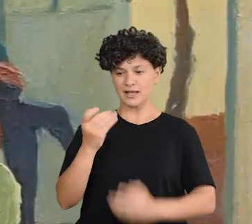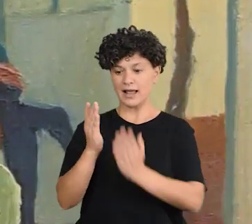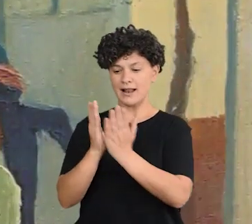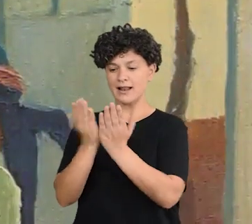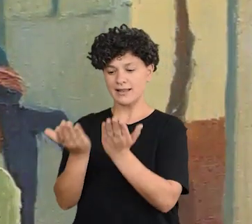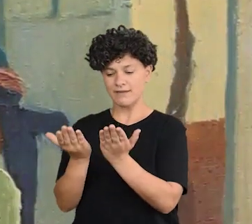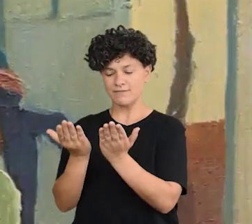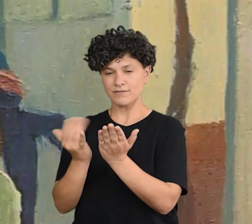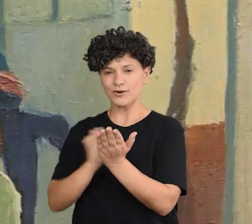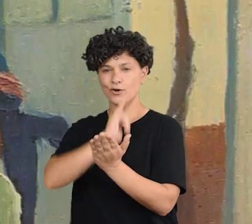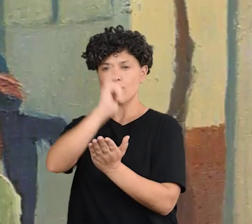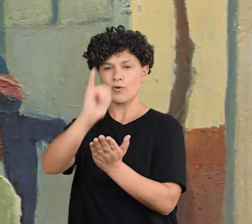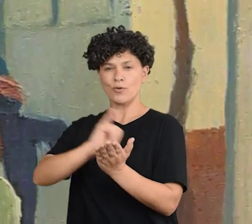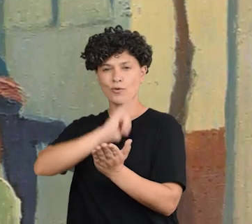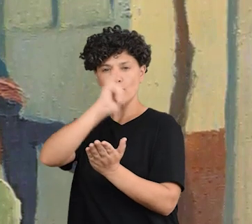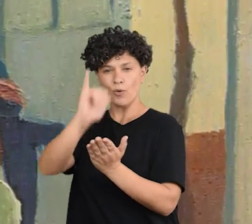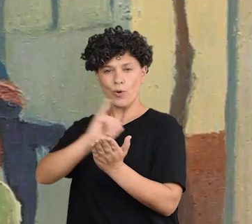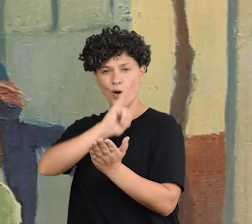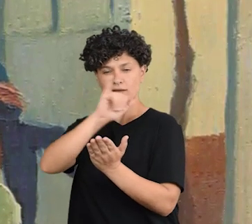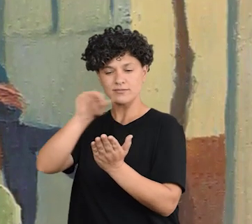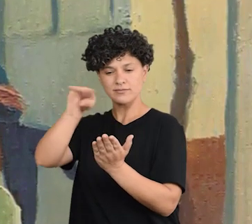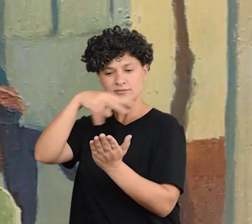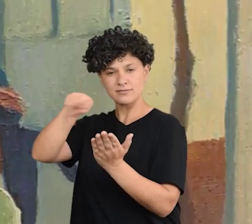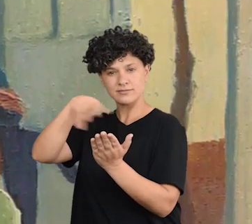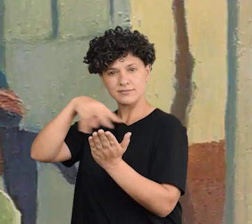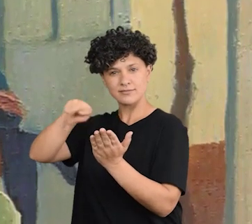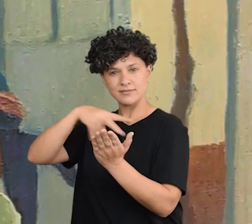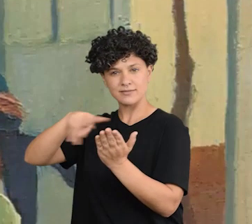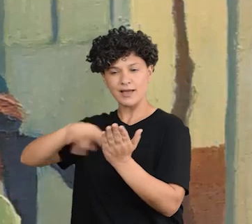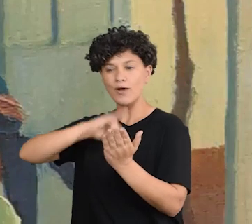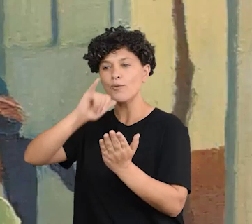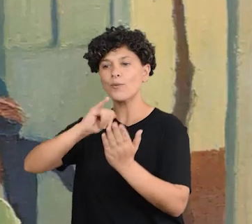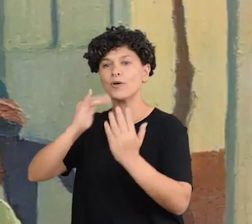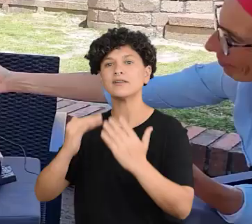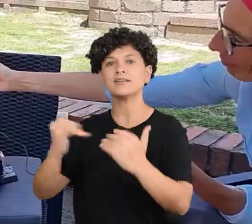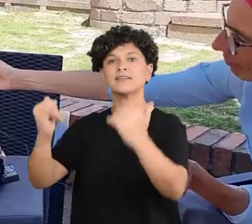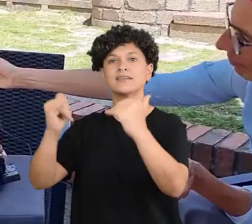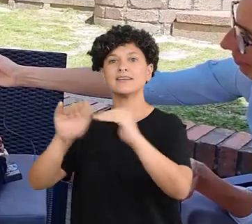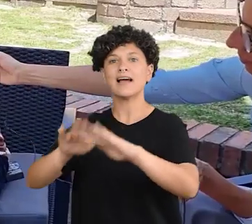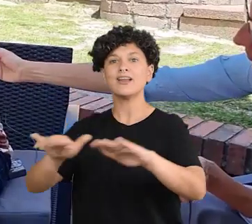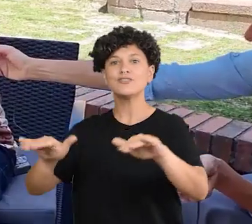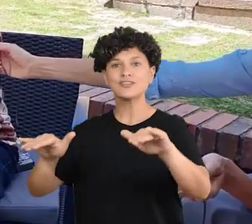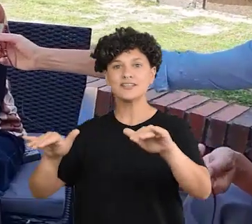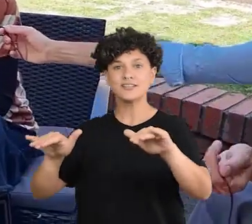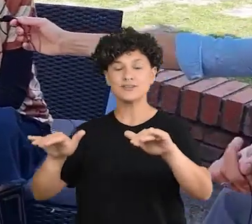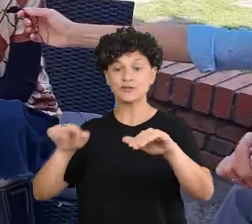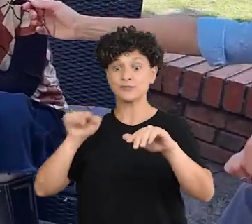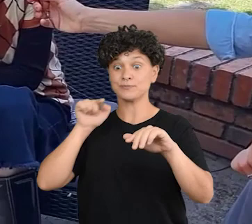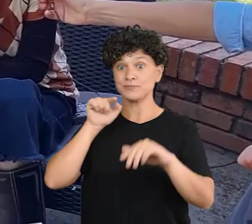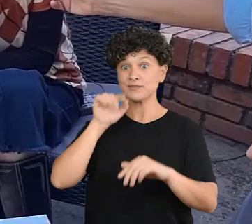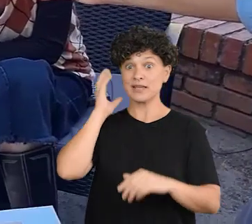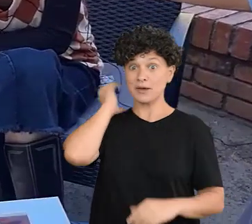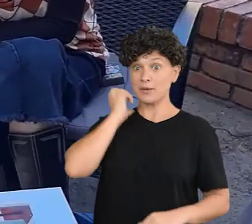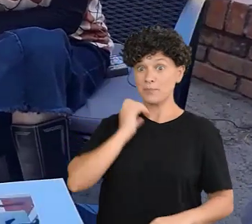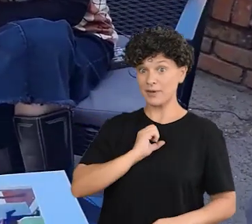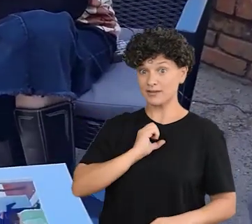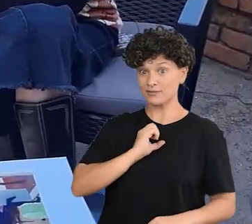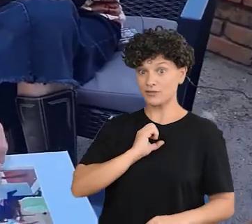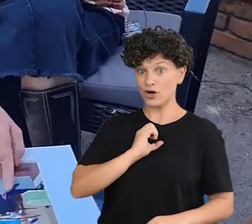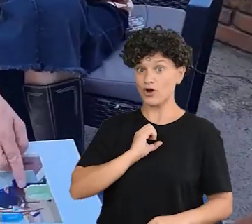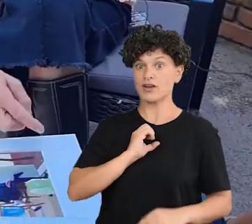un libro, una lectora y un umbral, y les quita